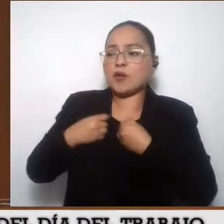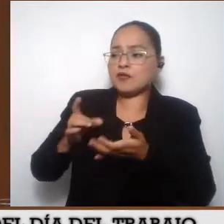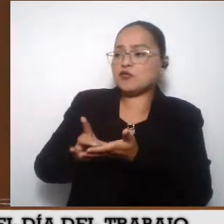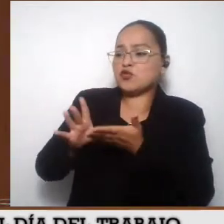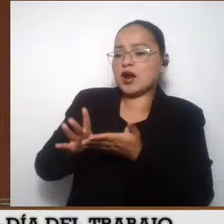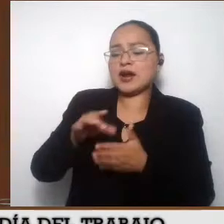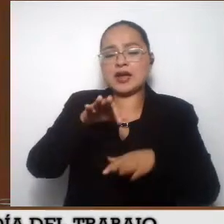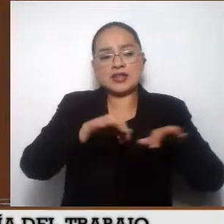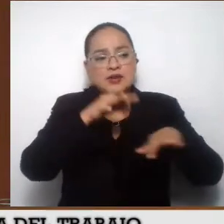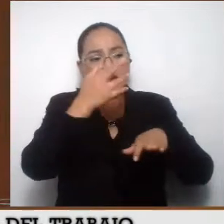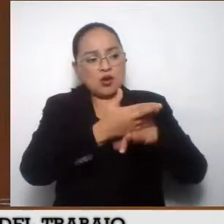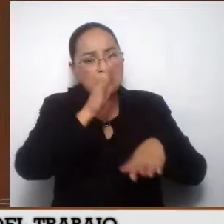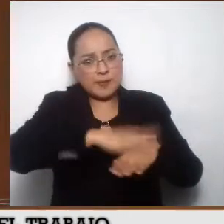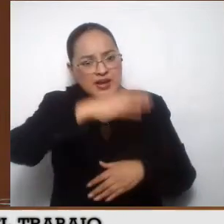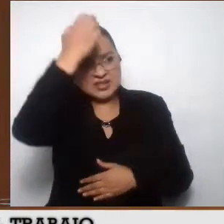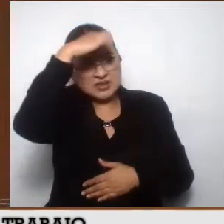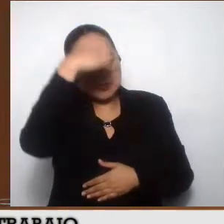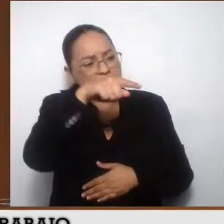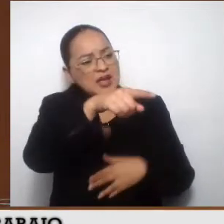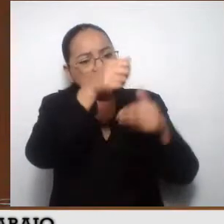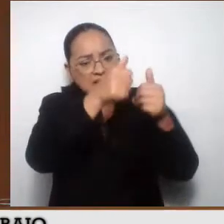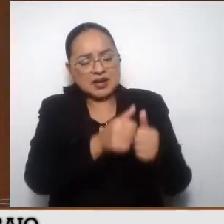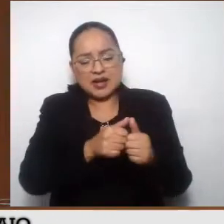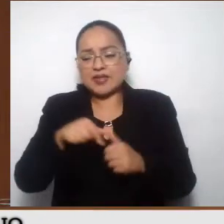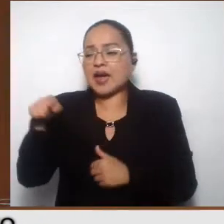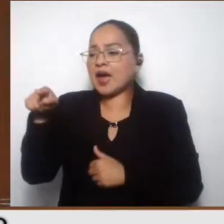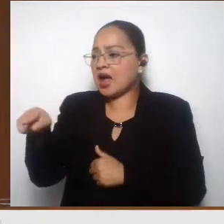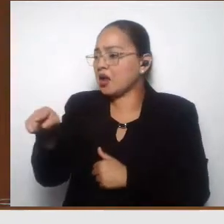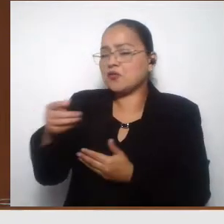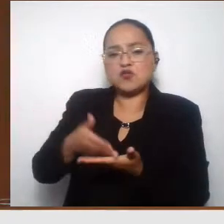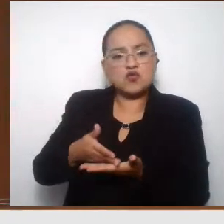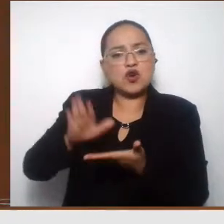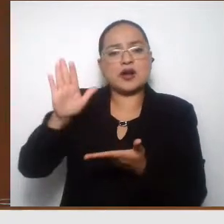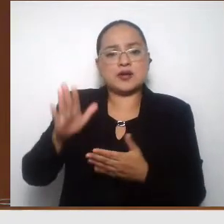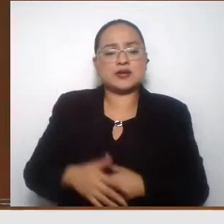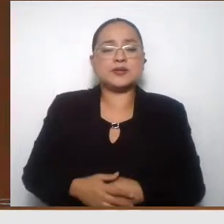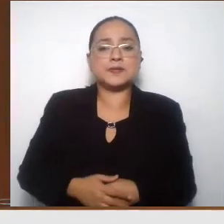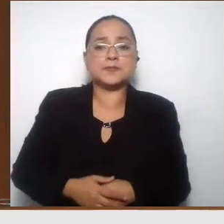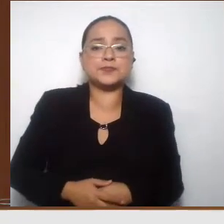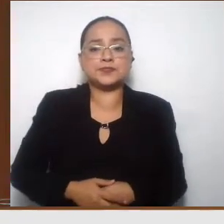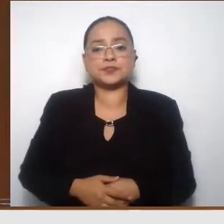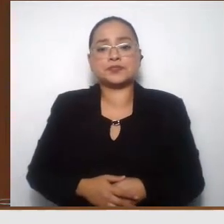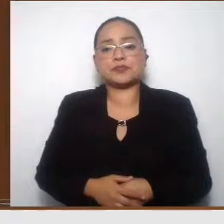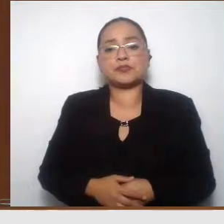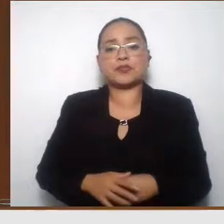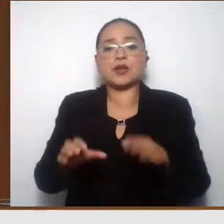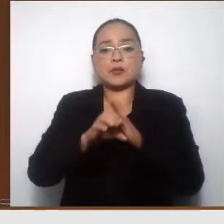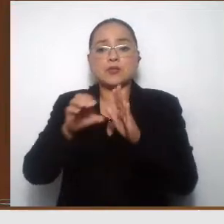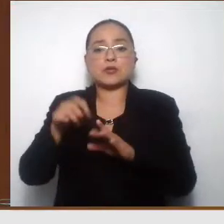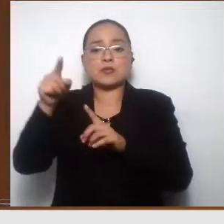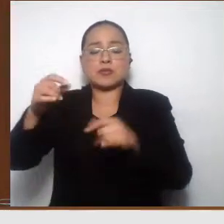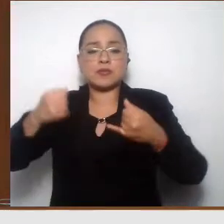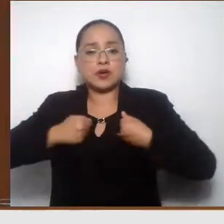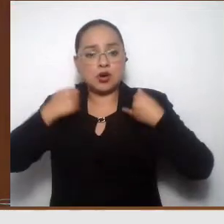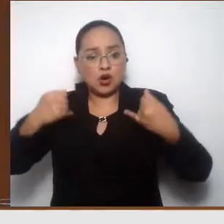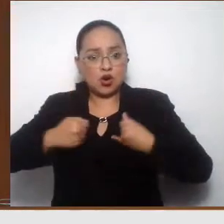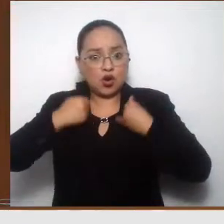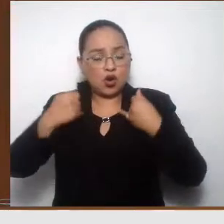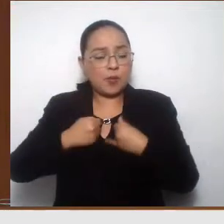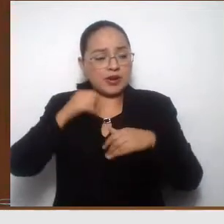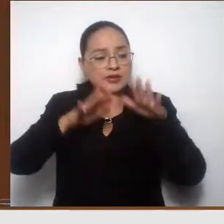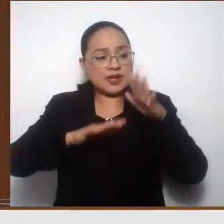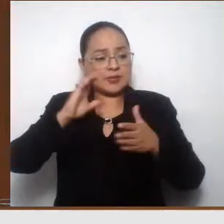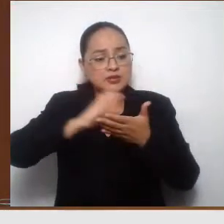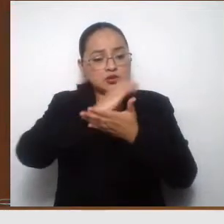más experiencia o que acumuló determinados derechos. Como esos jóvenes normalmente son contratados de una